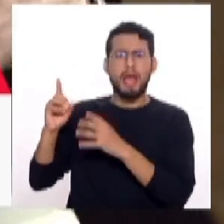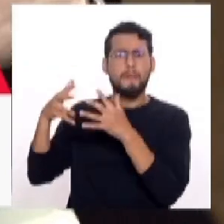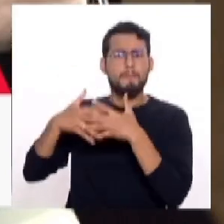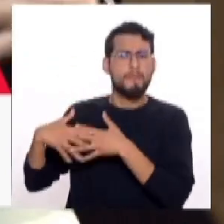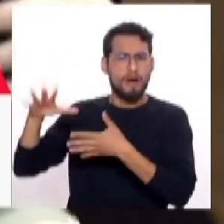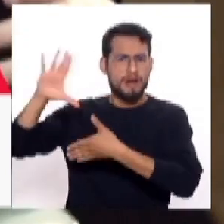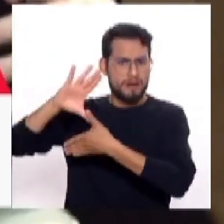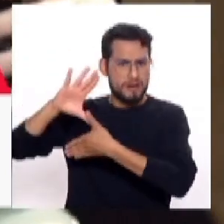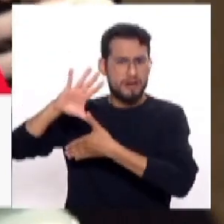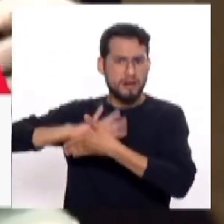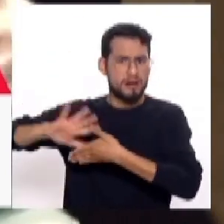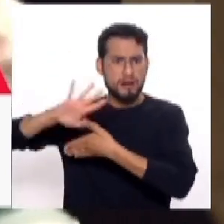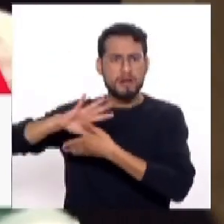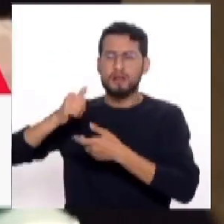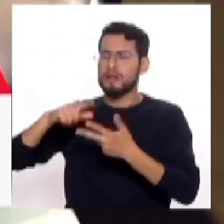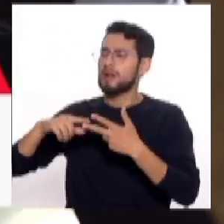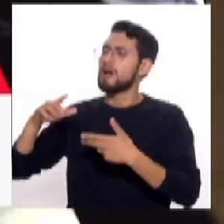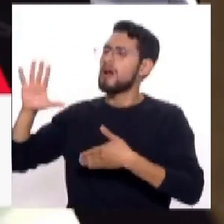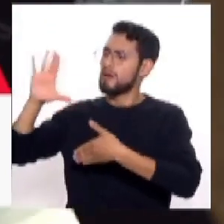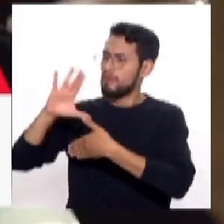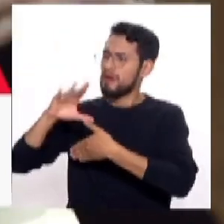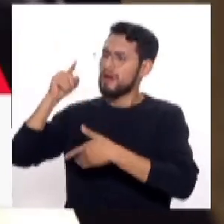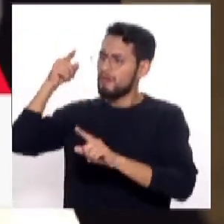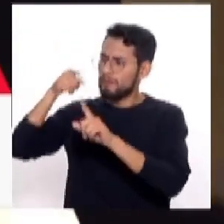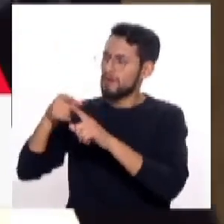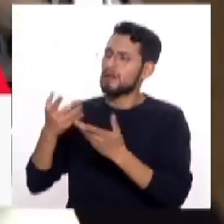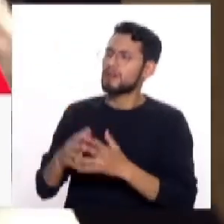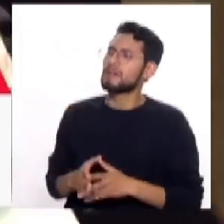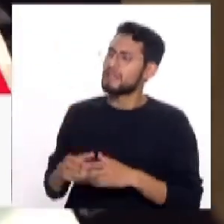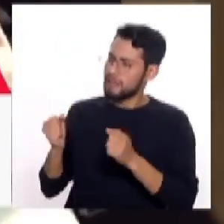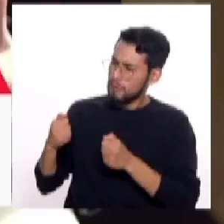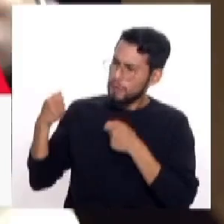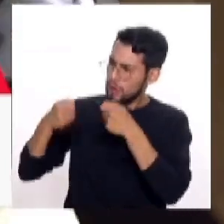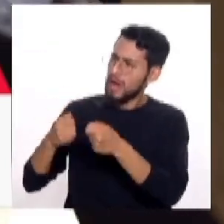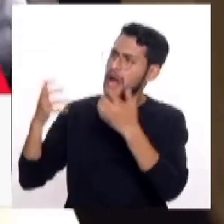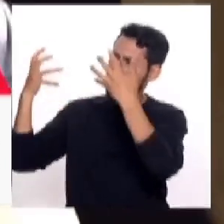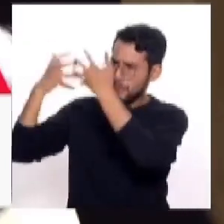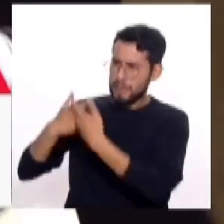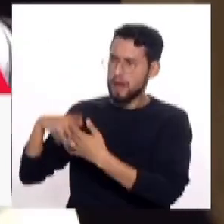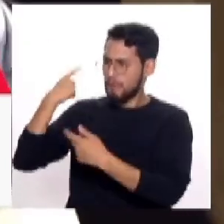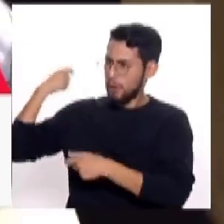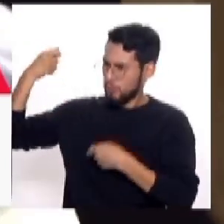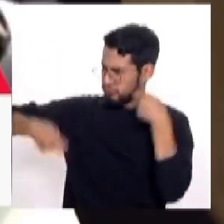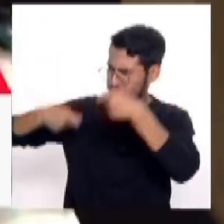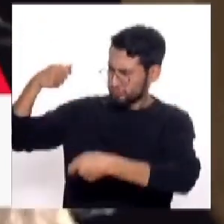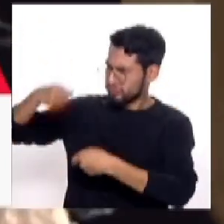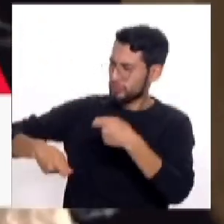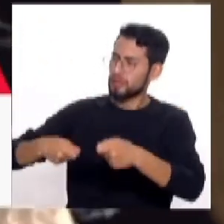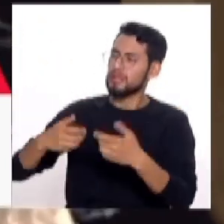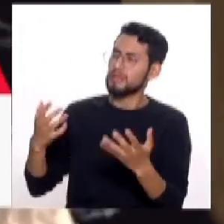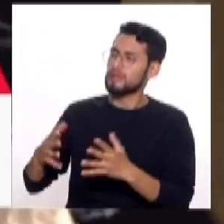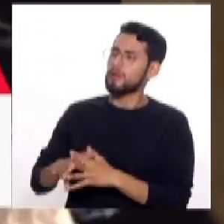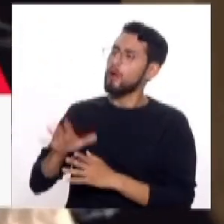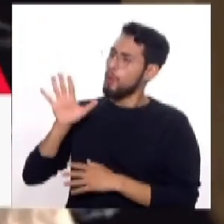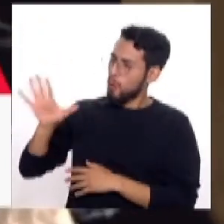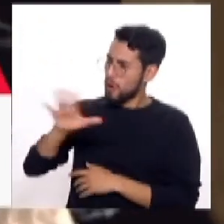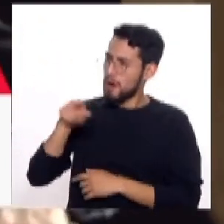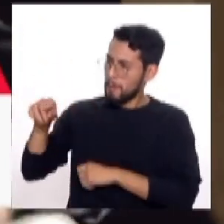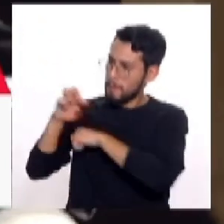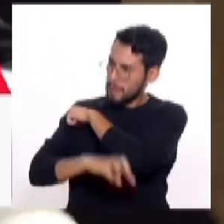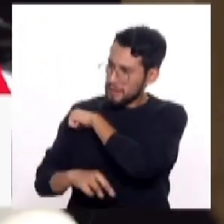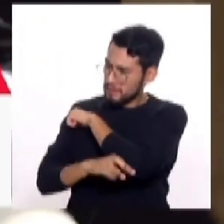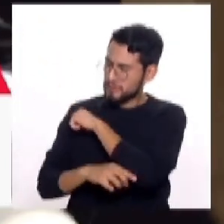Américas el B para para América que es justo traer compañías para invertir en en sus